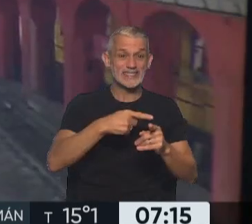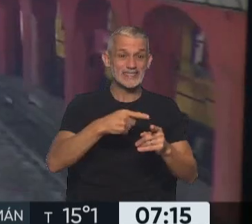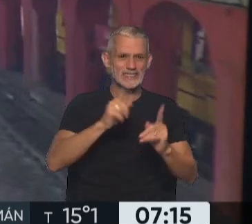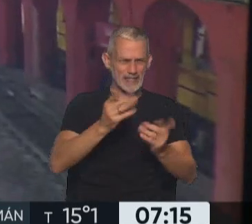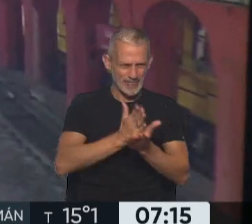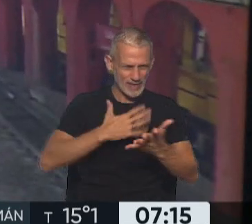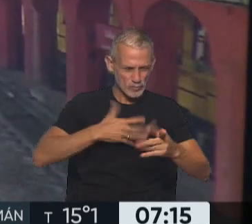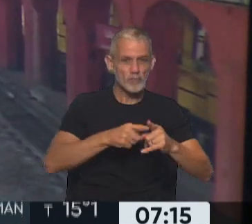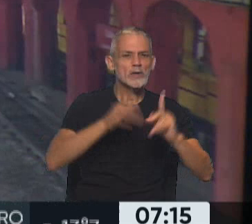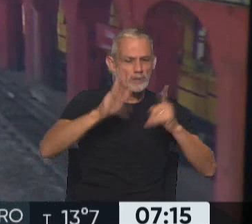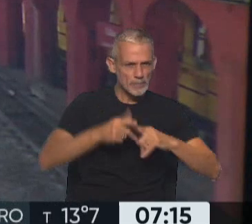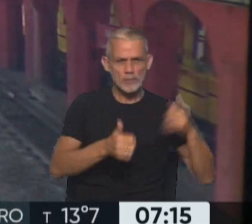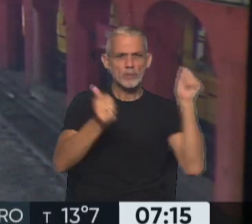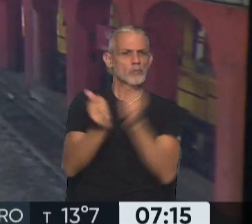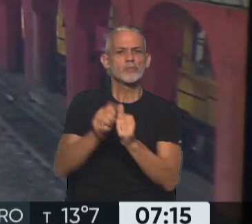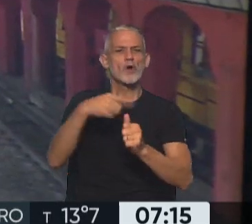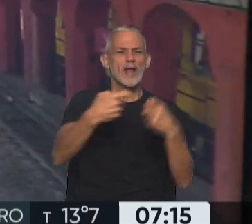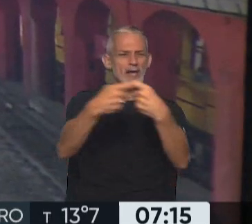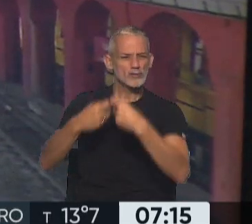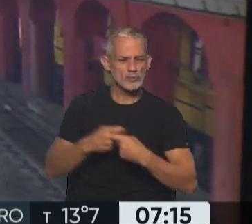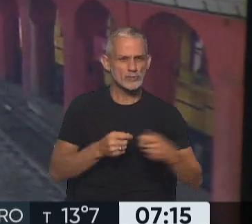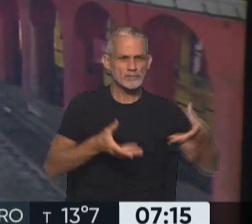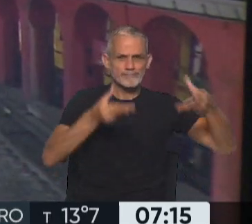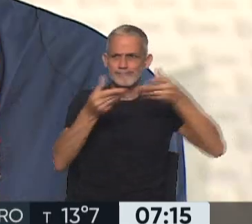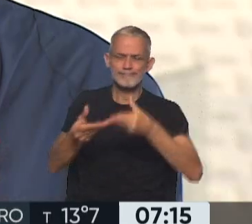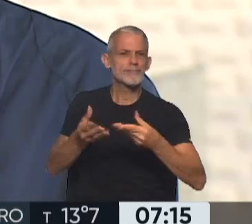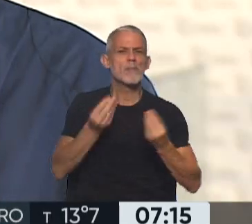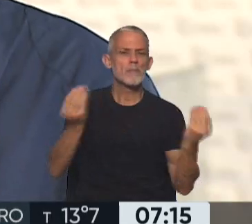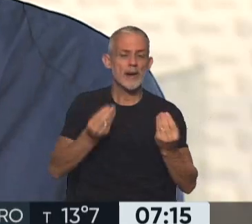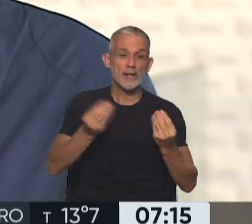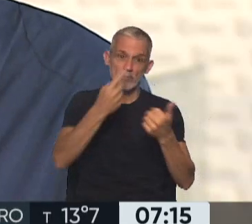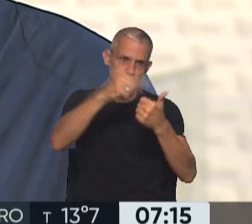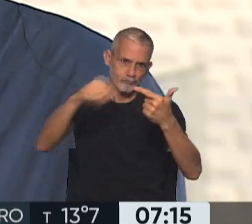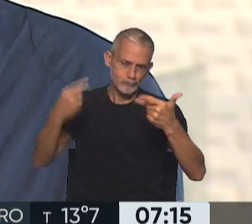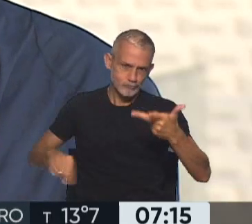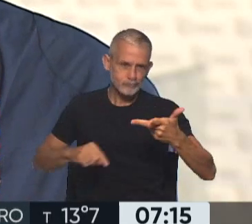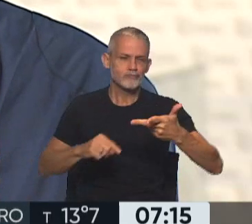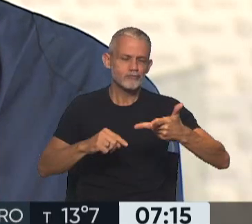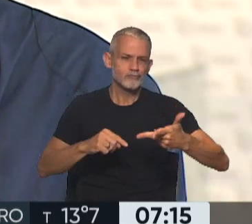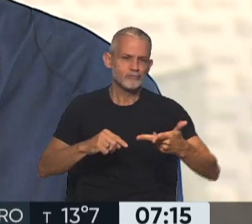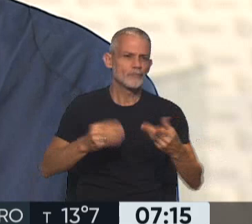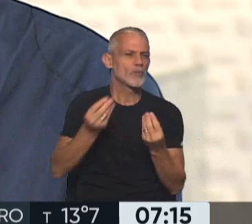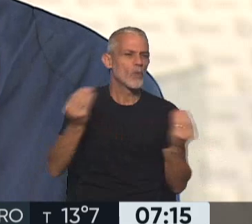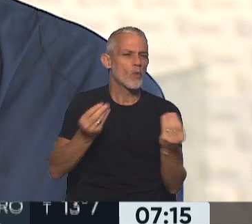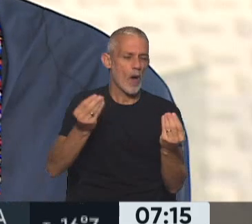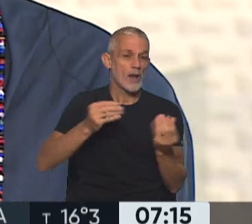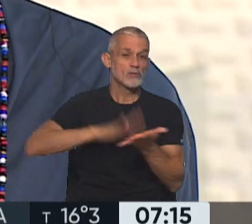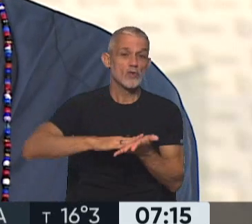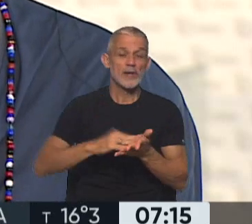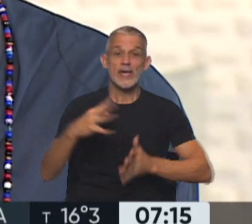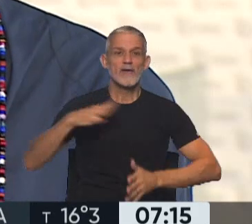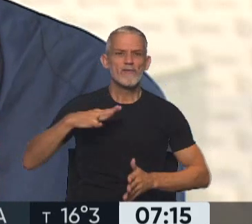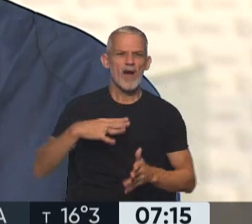presentó en el marco de esa causa junto a otras organizaciones para plantear distintas cuestiones. La principal tenía que ver con la falta